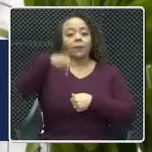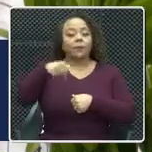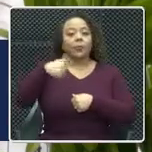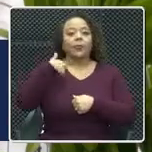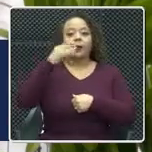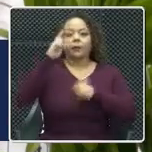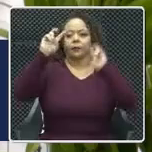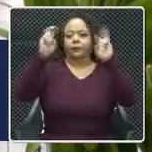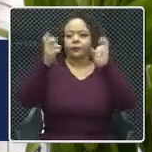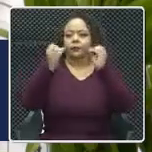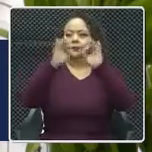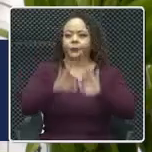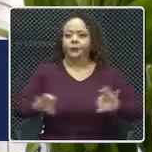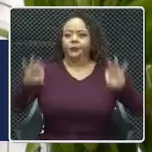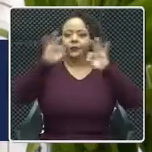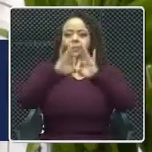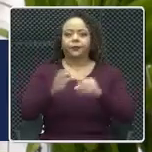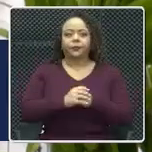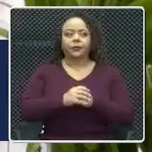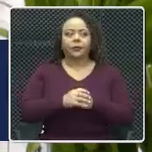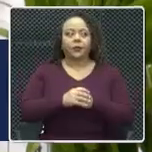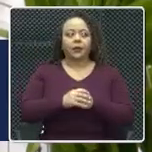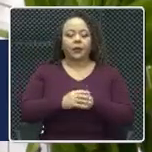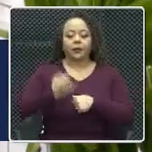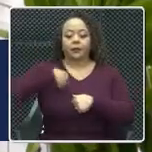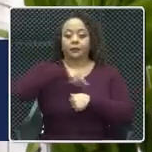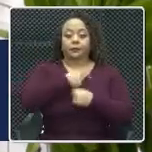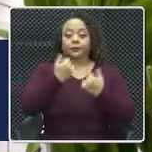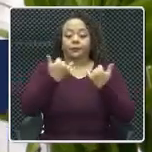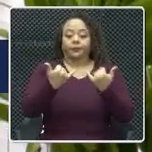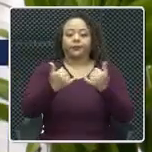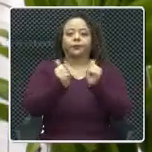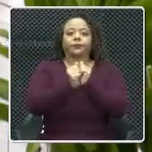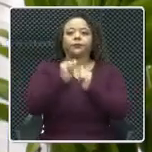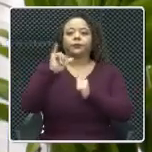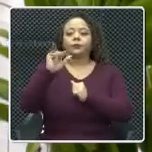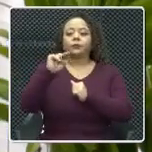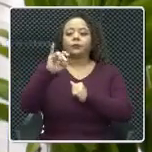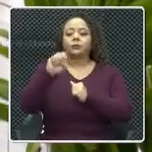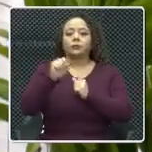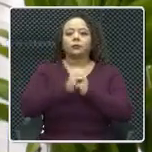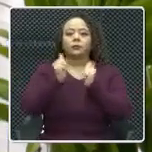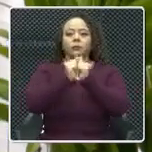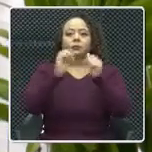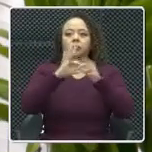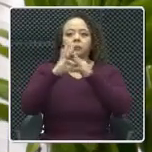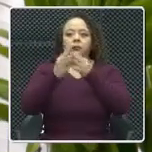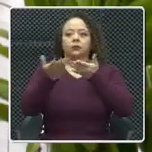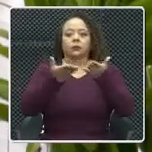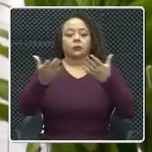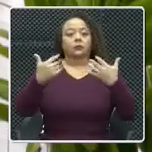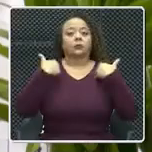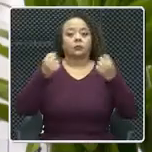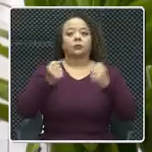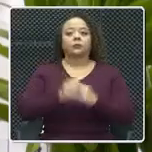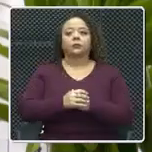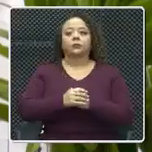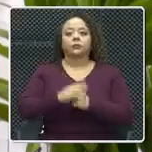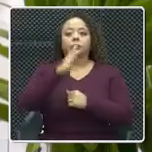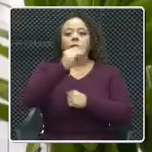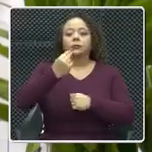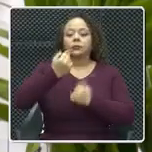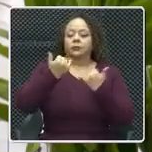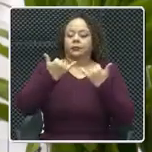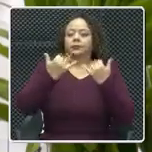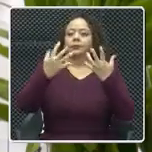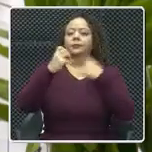un tema muy importante. Estamos con el Instituto Nacional de Seguros, con la Red de Servicios de Salud de ellos, y vamos a